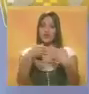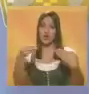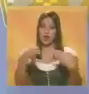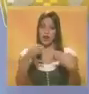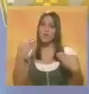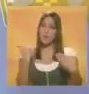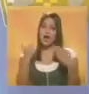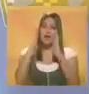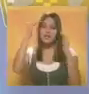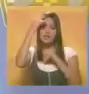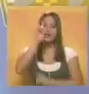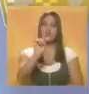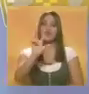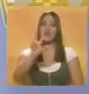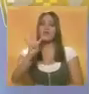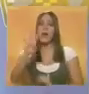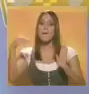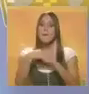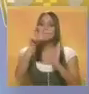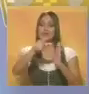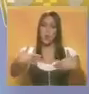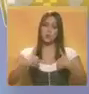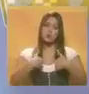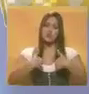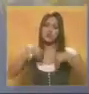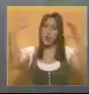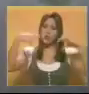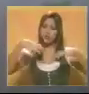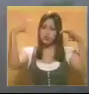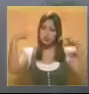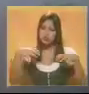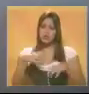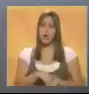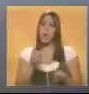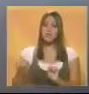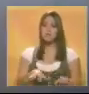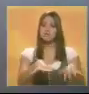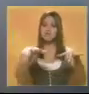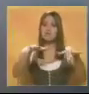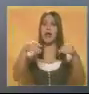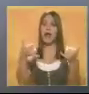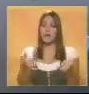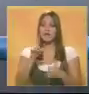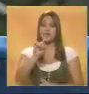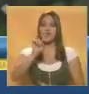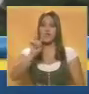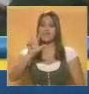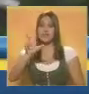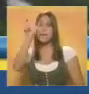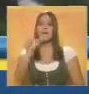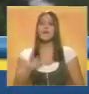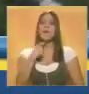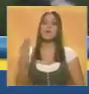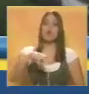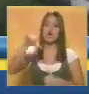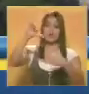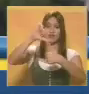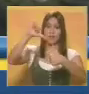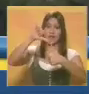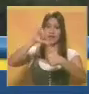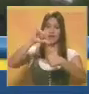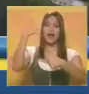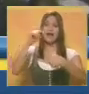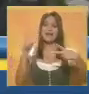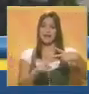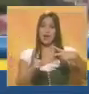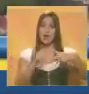asistir a 134.000 personas afectadas por las lluvias las inundaciones causaron hasta ahora 123 muertos en Centroamérica se